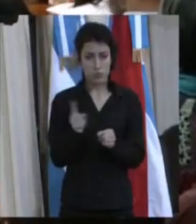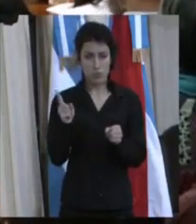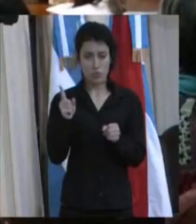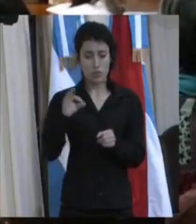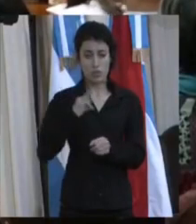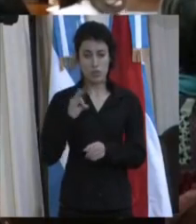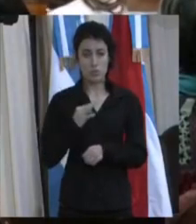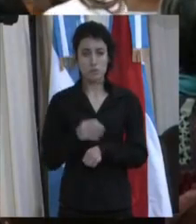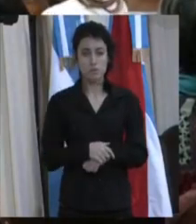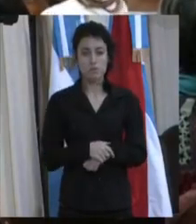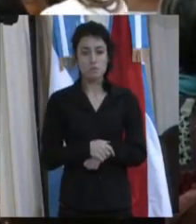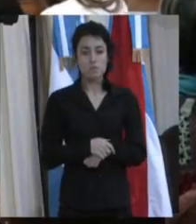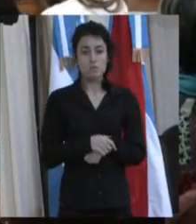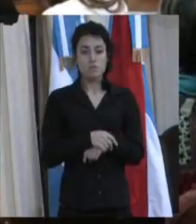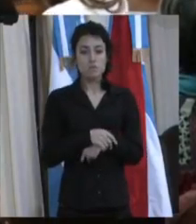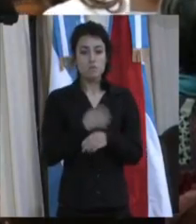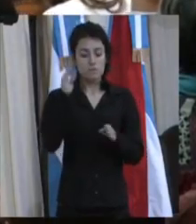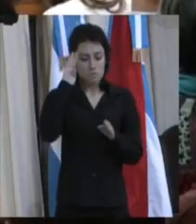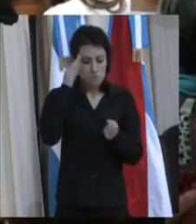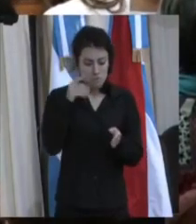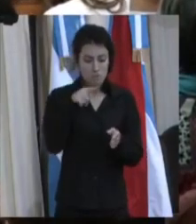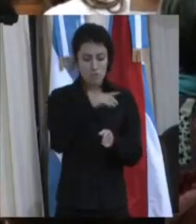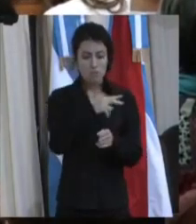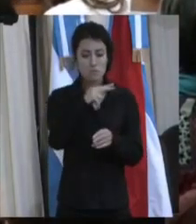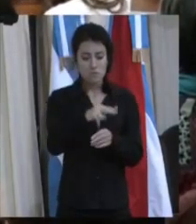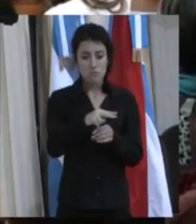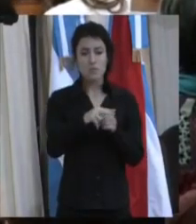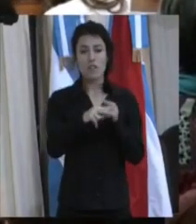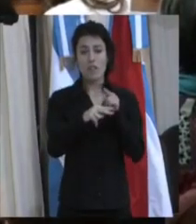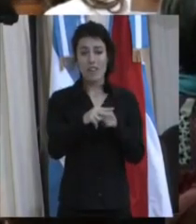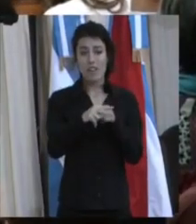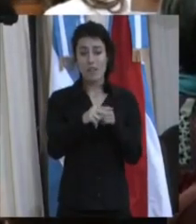en el velorio, la procesión que le acompaña a este estudiante,